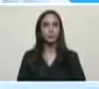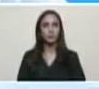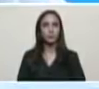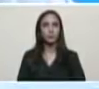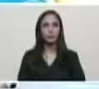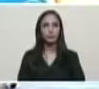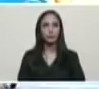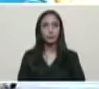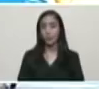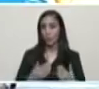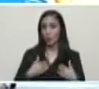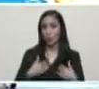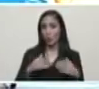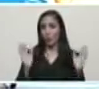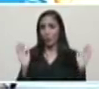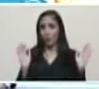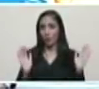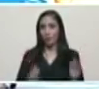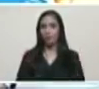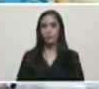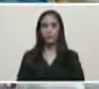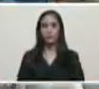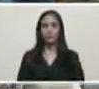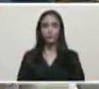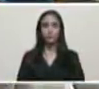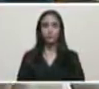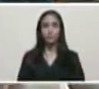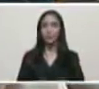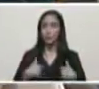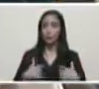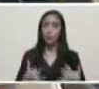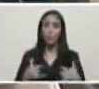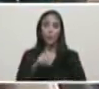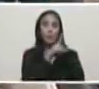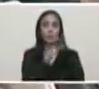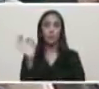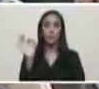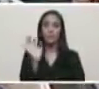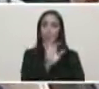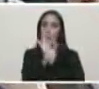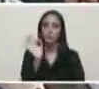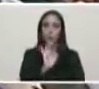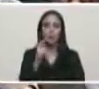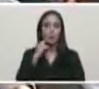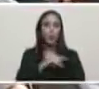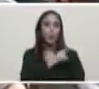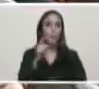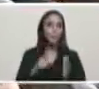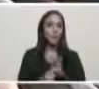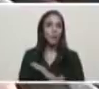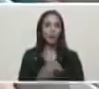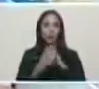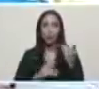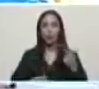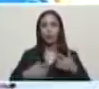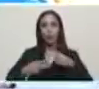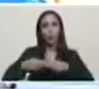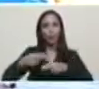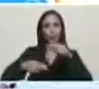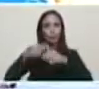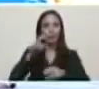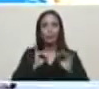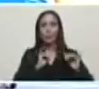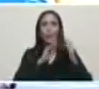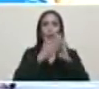fuera por mí yo haría el 100% de la vivienda con autoconstrucción de las